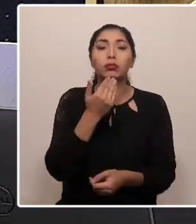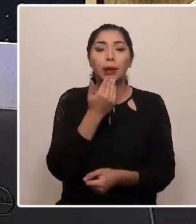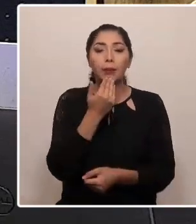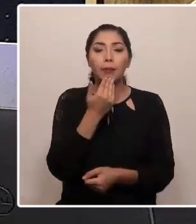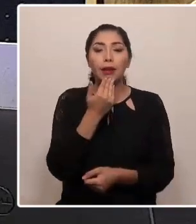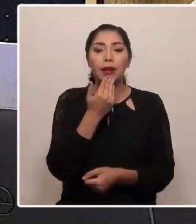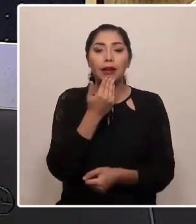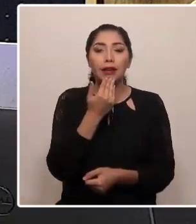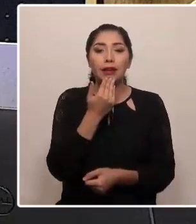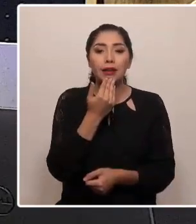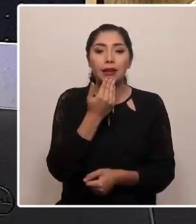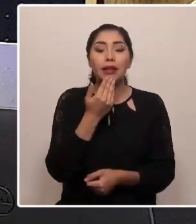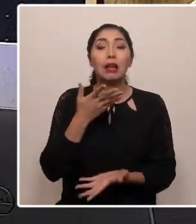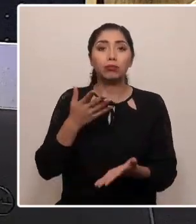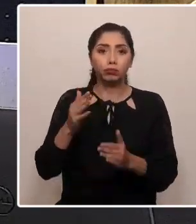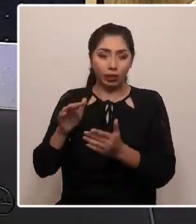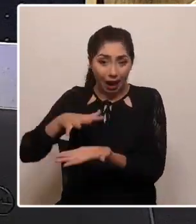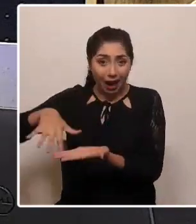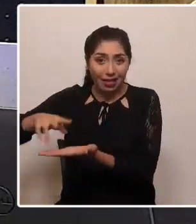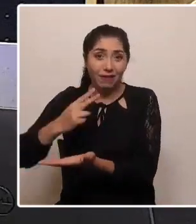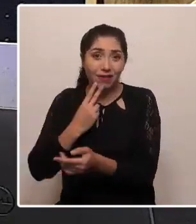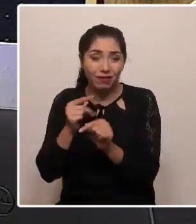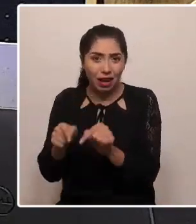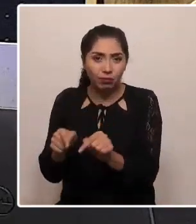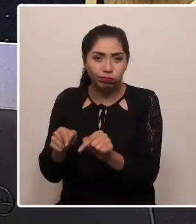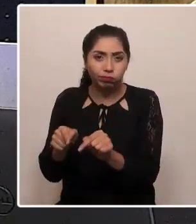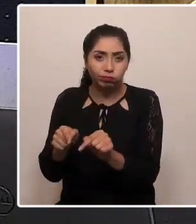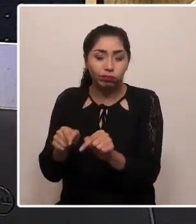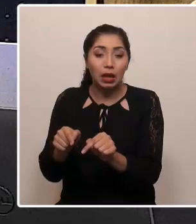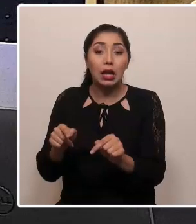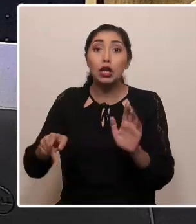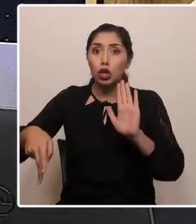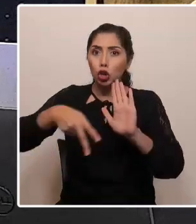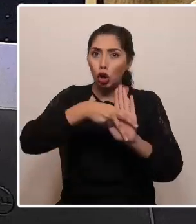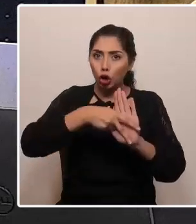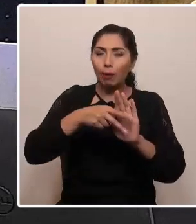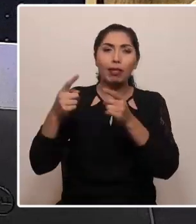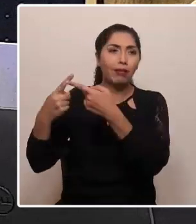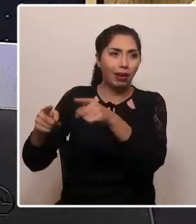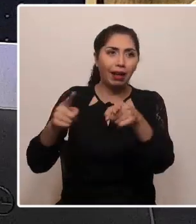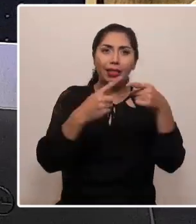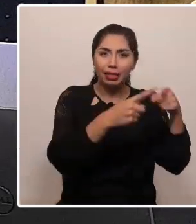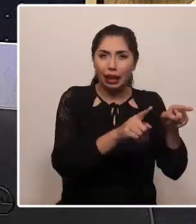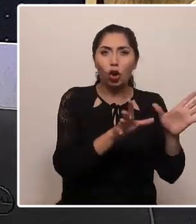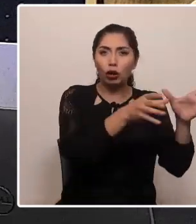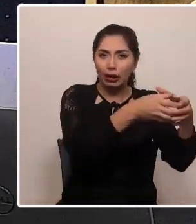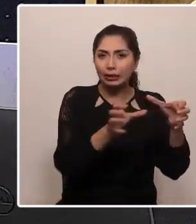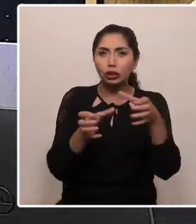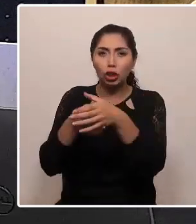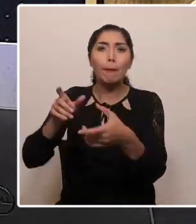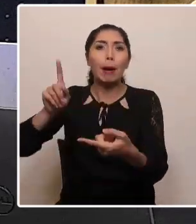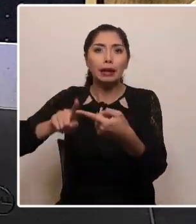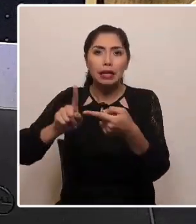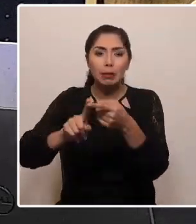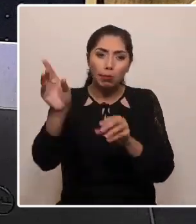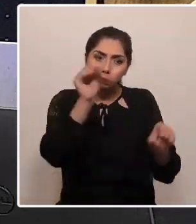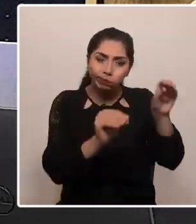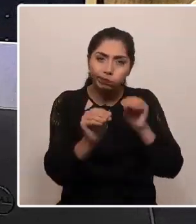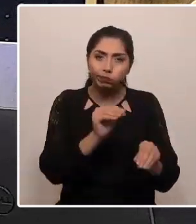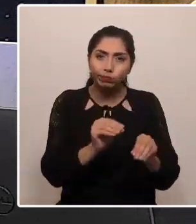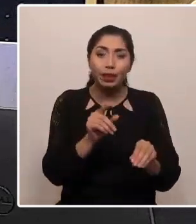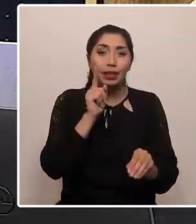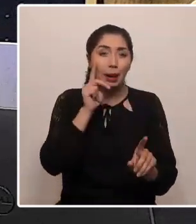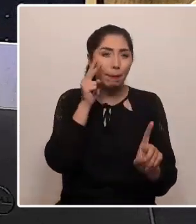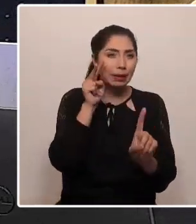del hábitat. Es una norma que ha sido construida de manera participativa por centenares de organizaciones que tiene una perspectiva